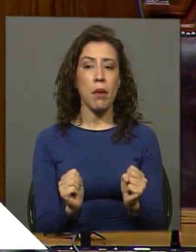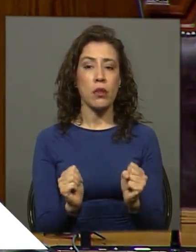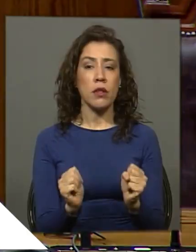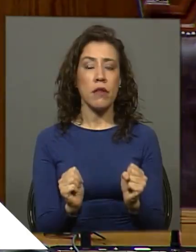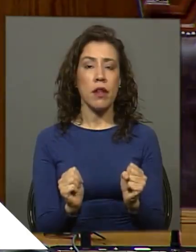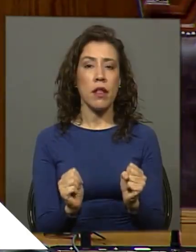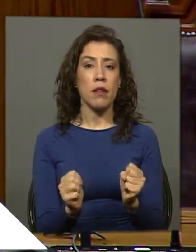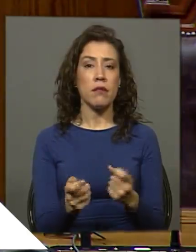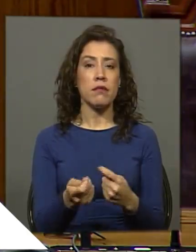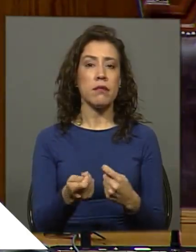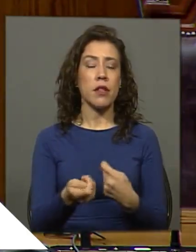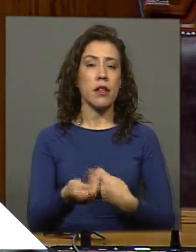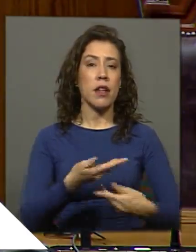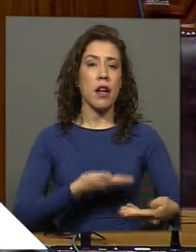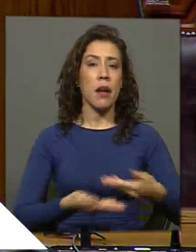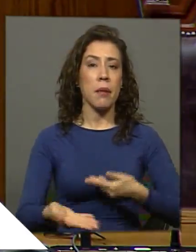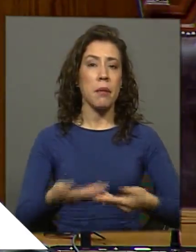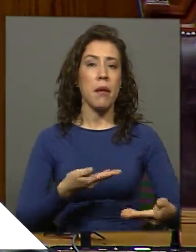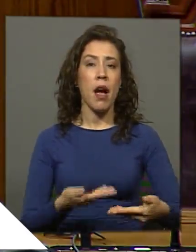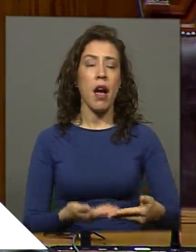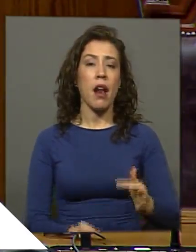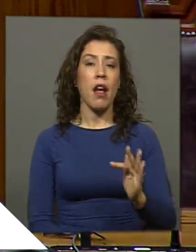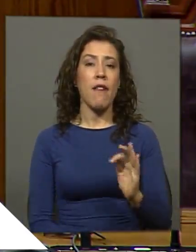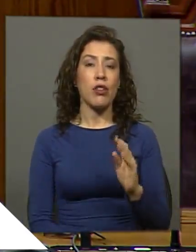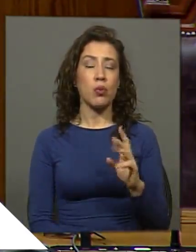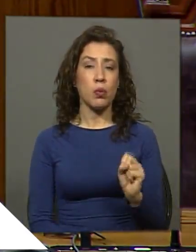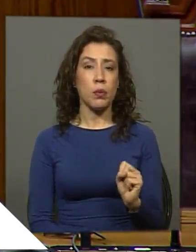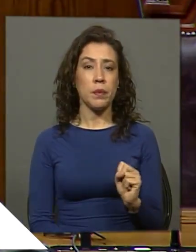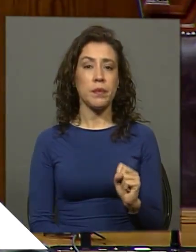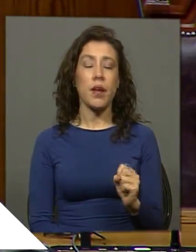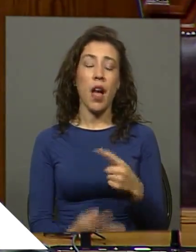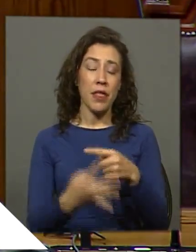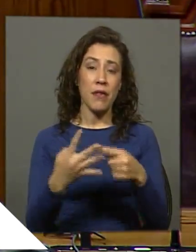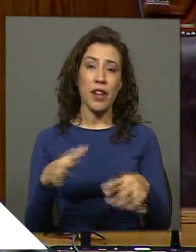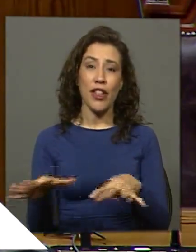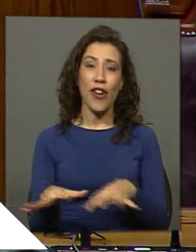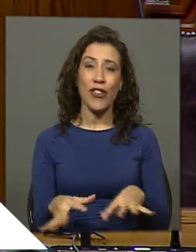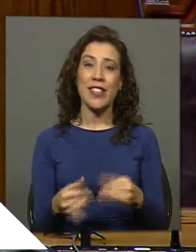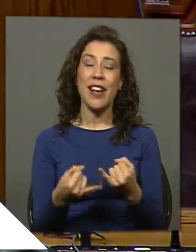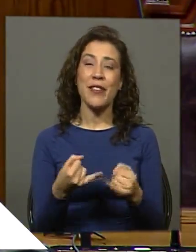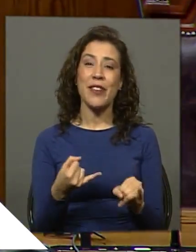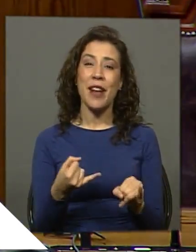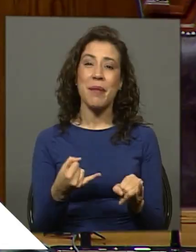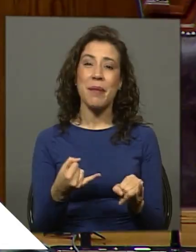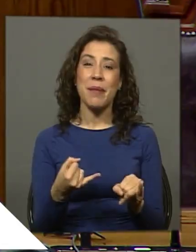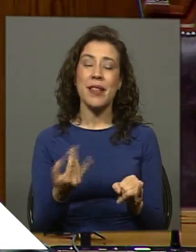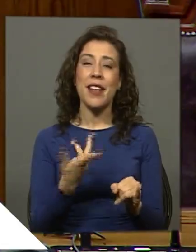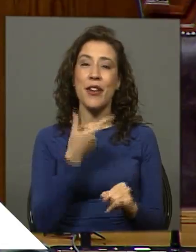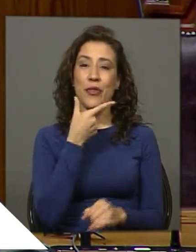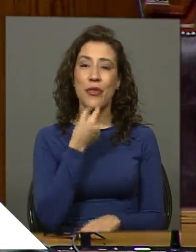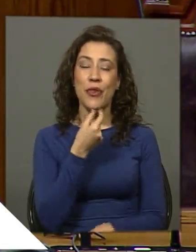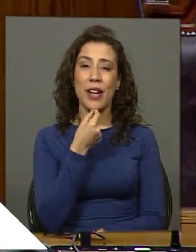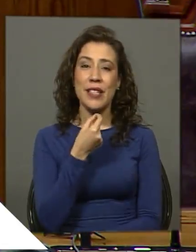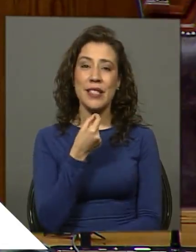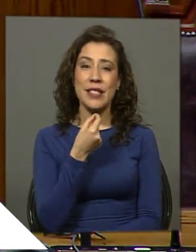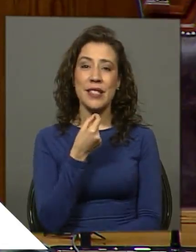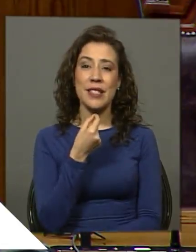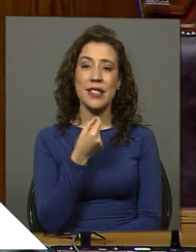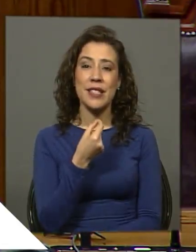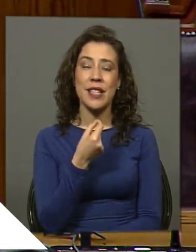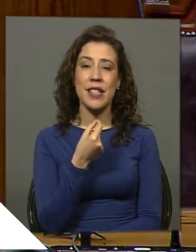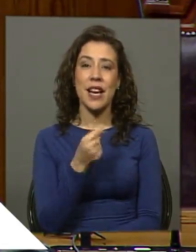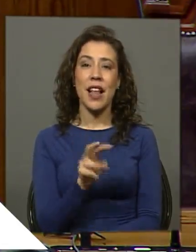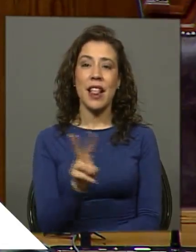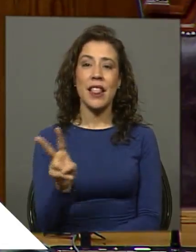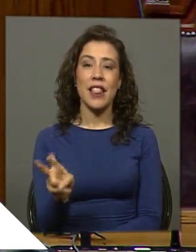transar facturas es por lo tanto un conjunto de cosas que lo que hace al final es facilitar el